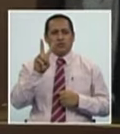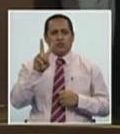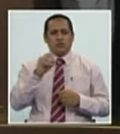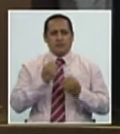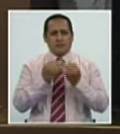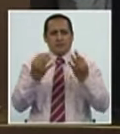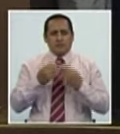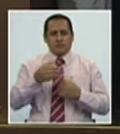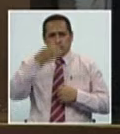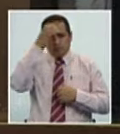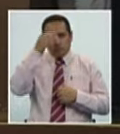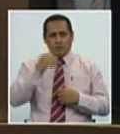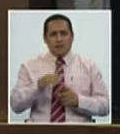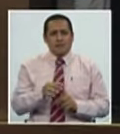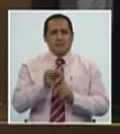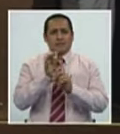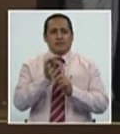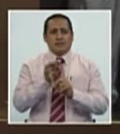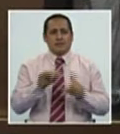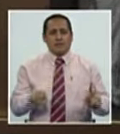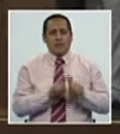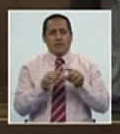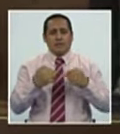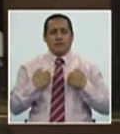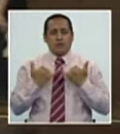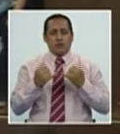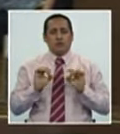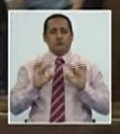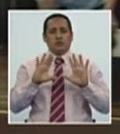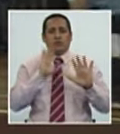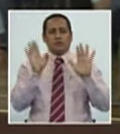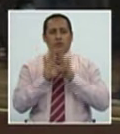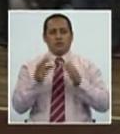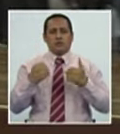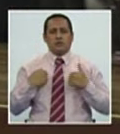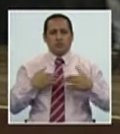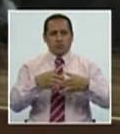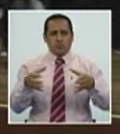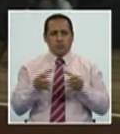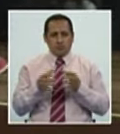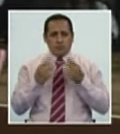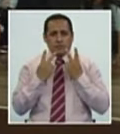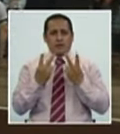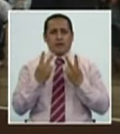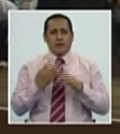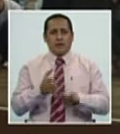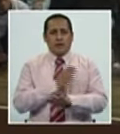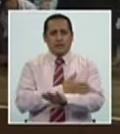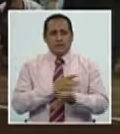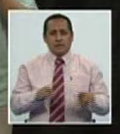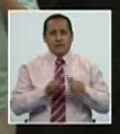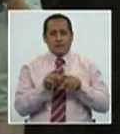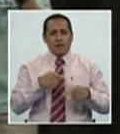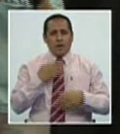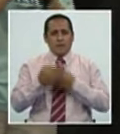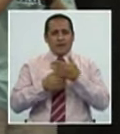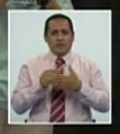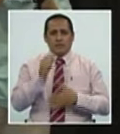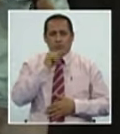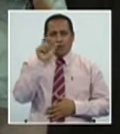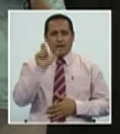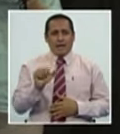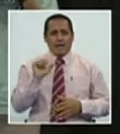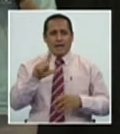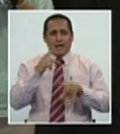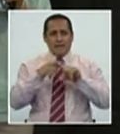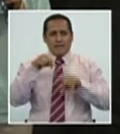32 actores con capacidades especiales. Vamos a tener la suerte de contar con una banda en vivo que la dirige Alessandra Rodríguez,